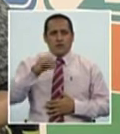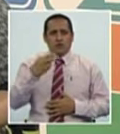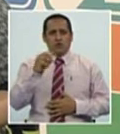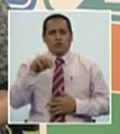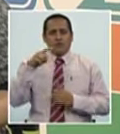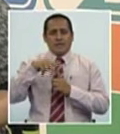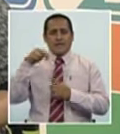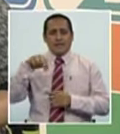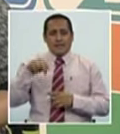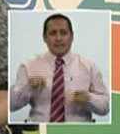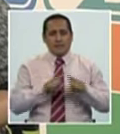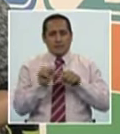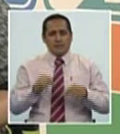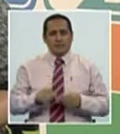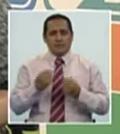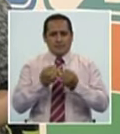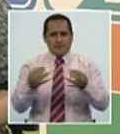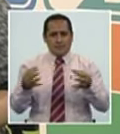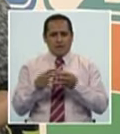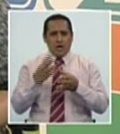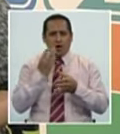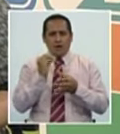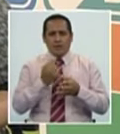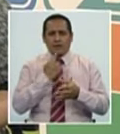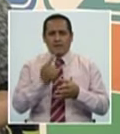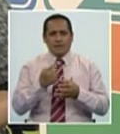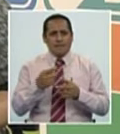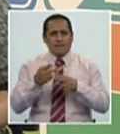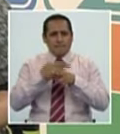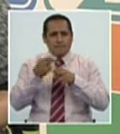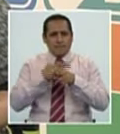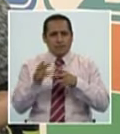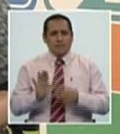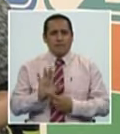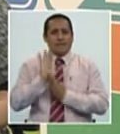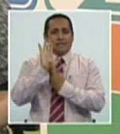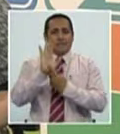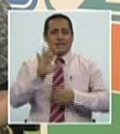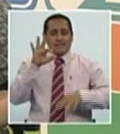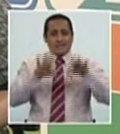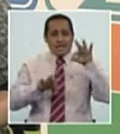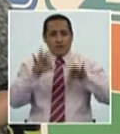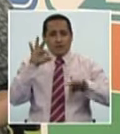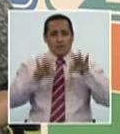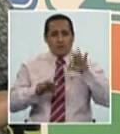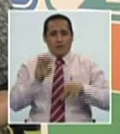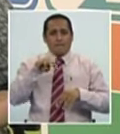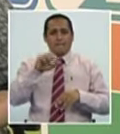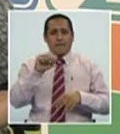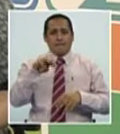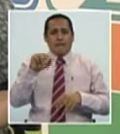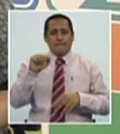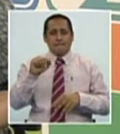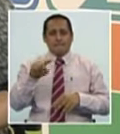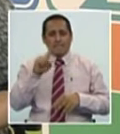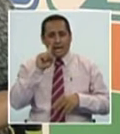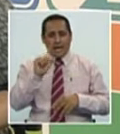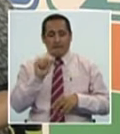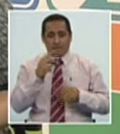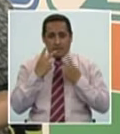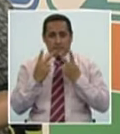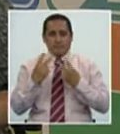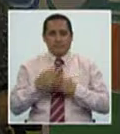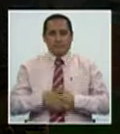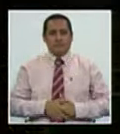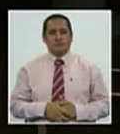Oliveros. Precisamente 30 de esos chicos están próximos a estrenar la obra musical Mamma Mía. Veamos de qué se